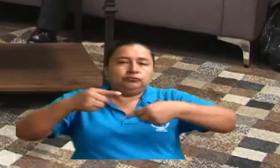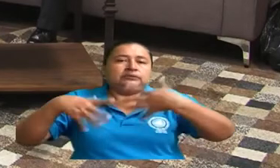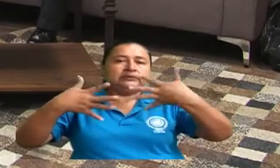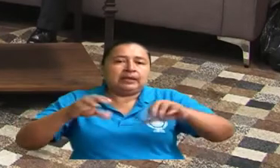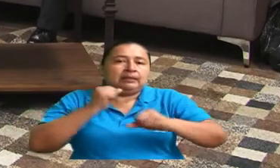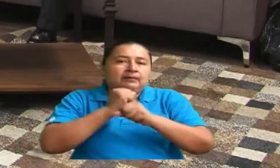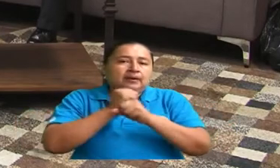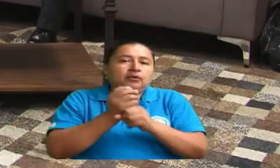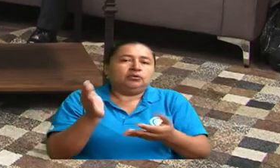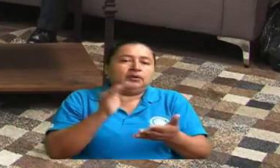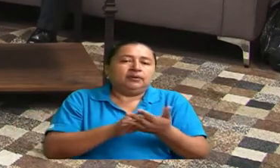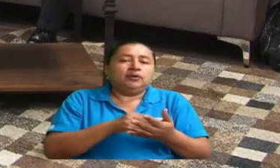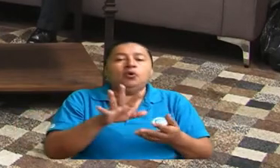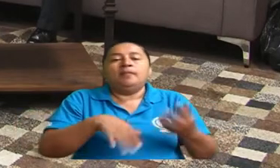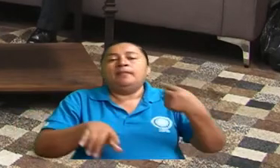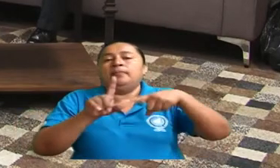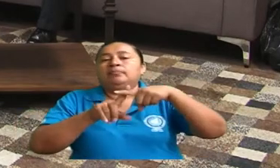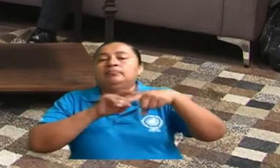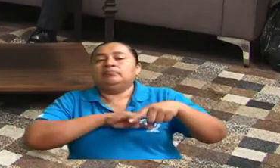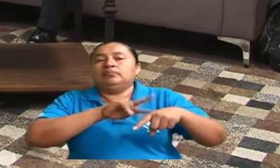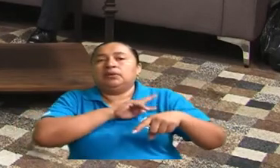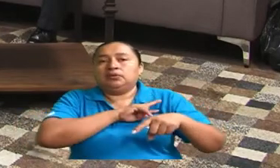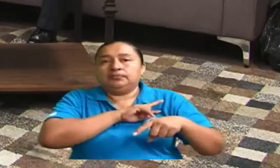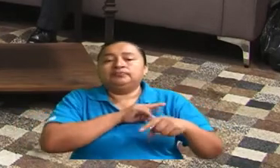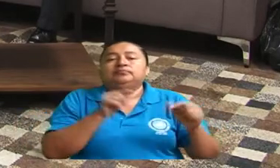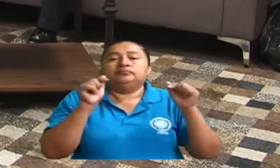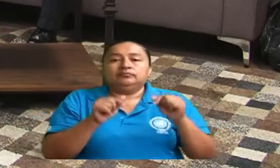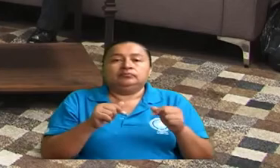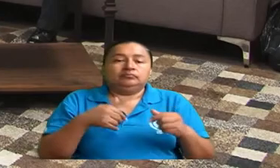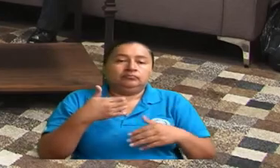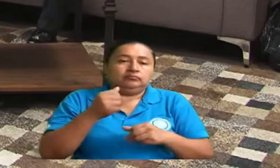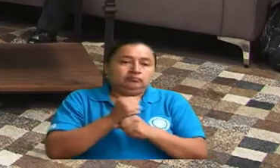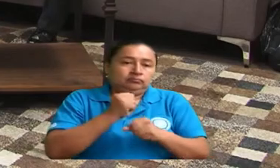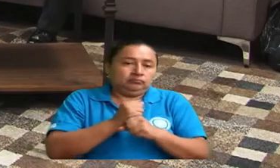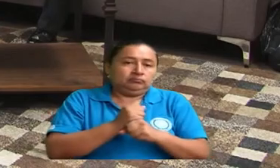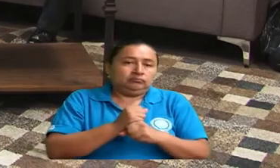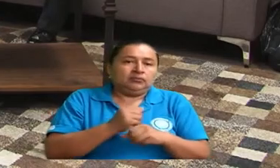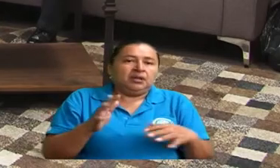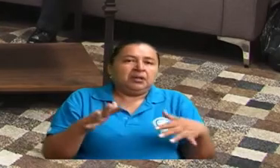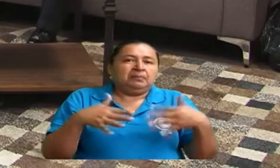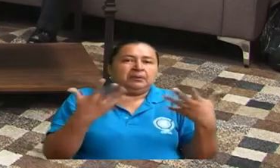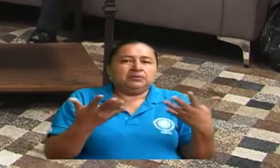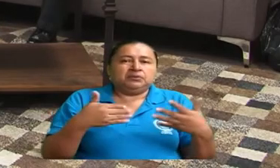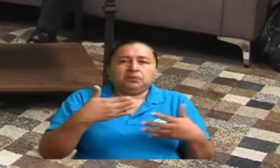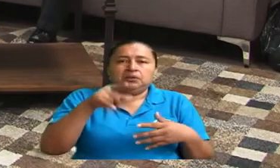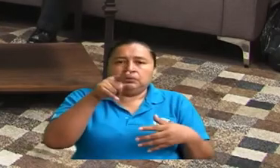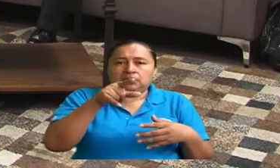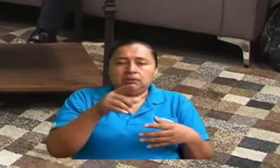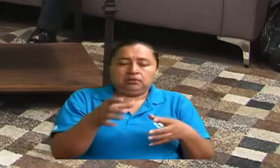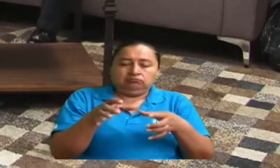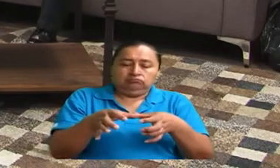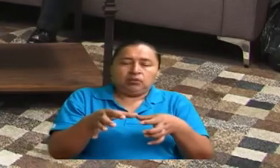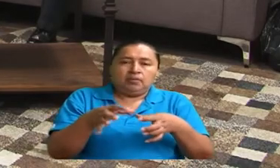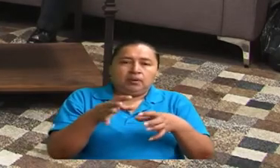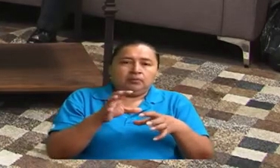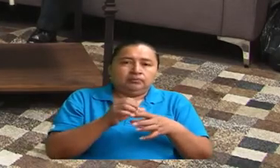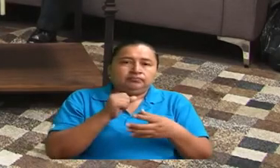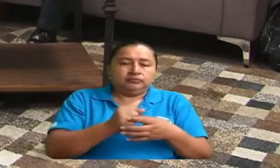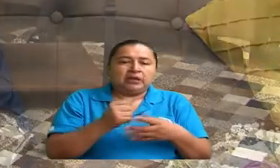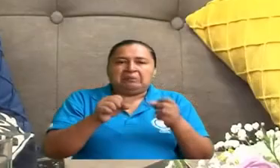como material para darle un valor agregado. Y esto entonces, pero ¿Qué pasa cuando esta bomba, por ejemplo,